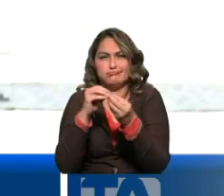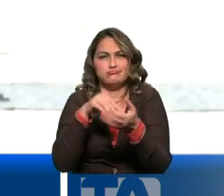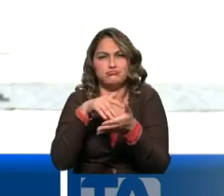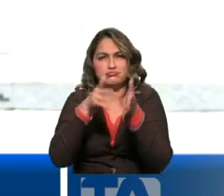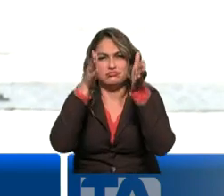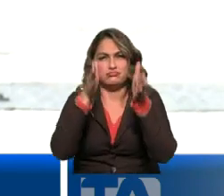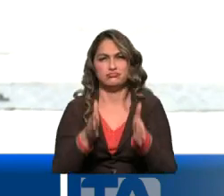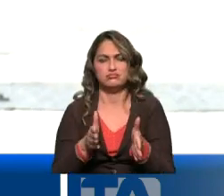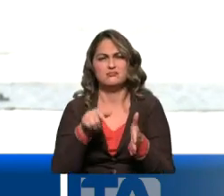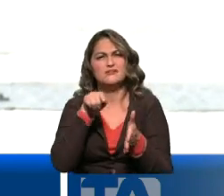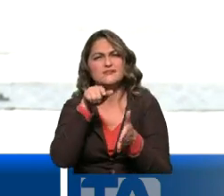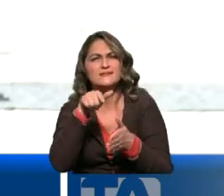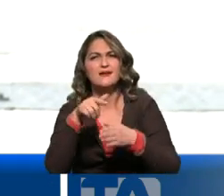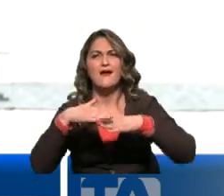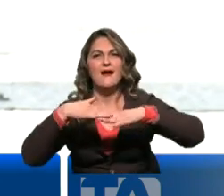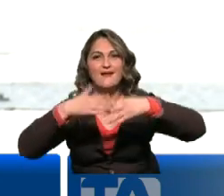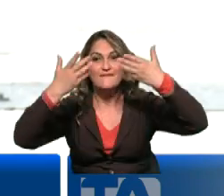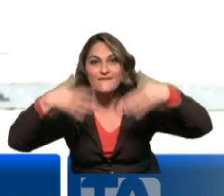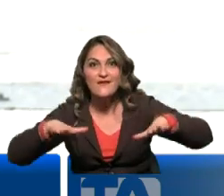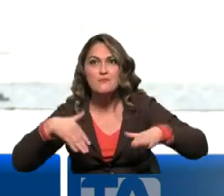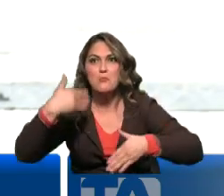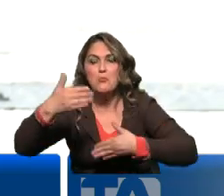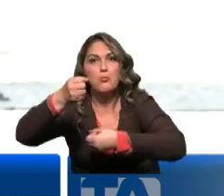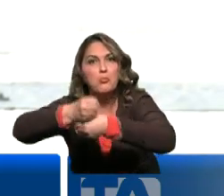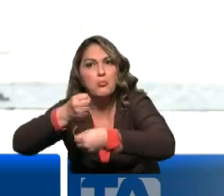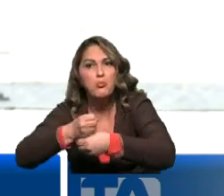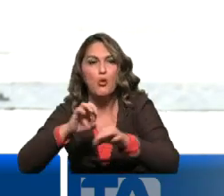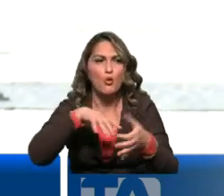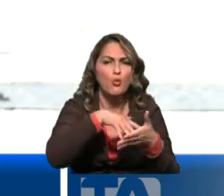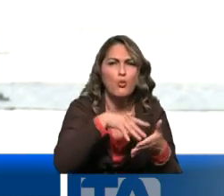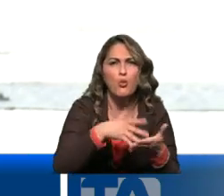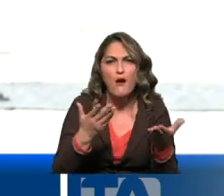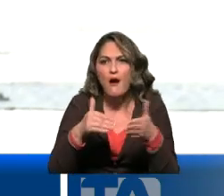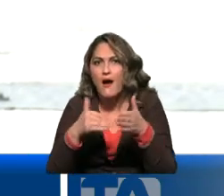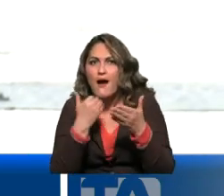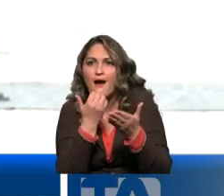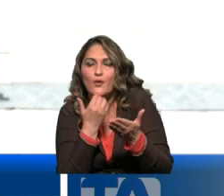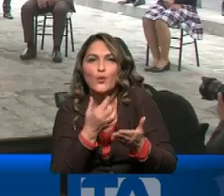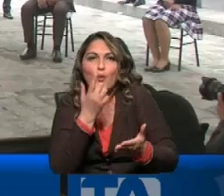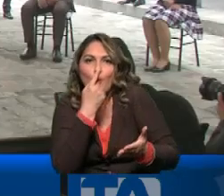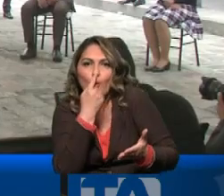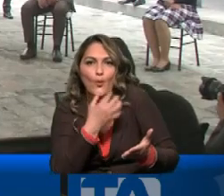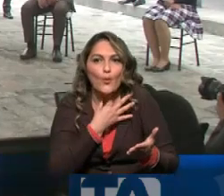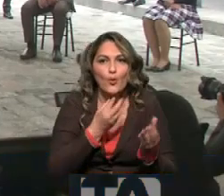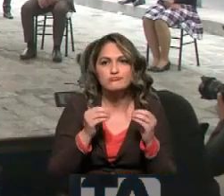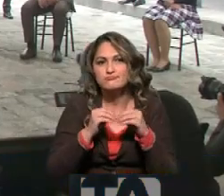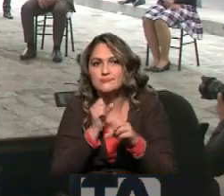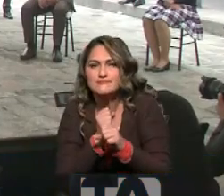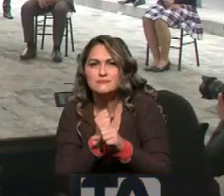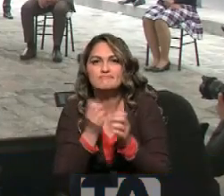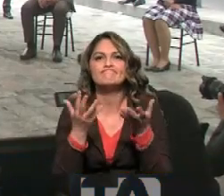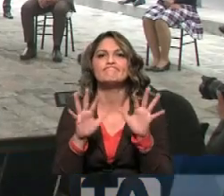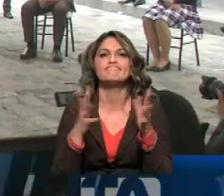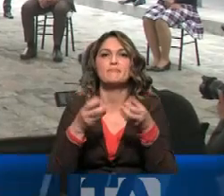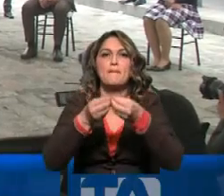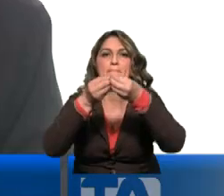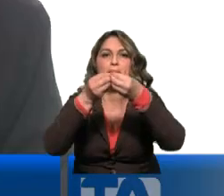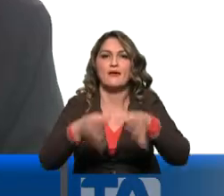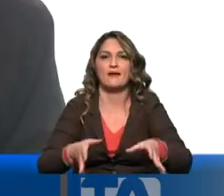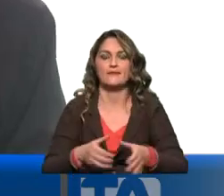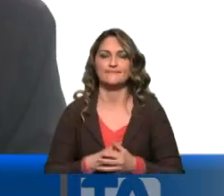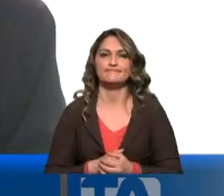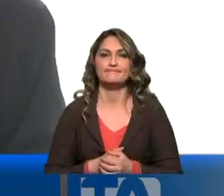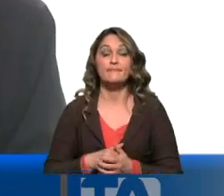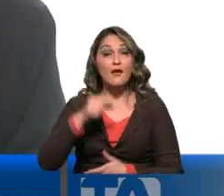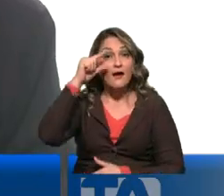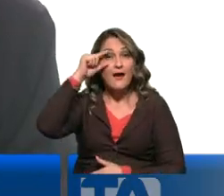fortalecerse desde antes con su trayectoria poniendo foco en lo que más les interesa y en lo que más les gusta en medio del evento el presidente de la república